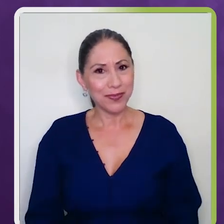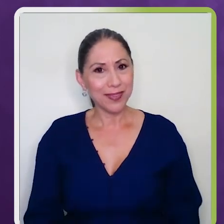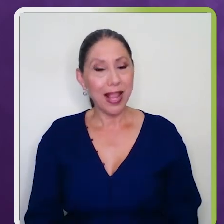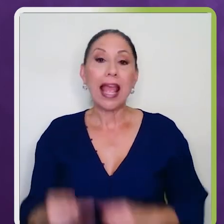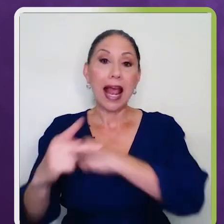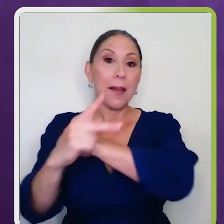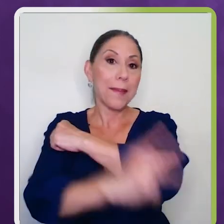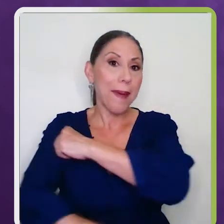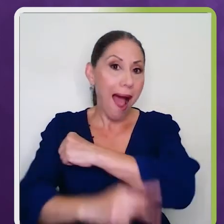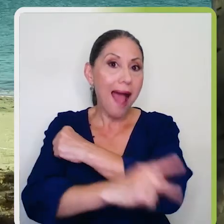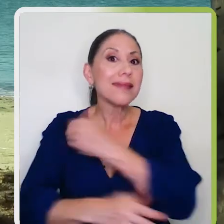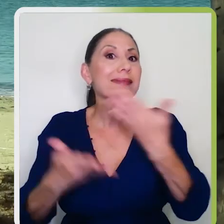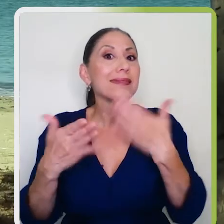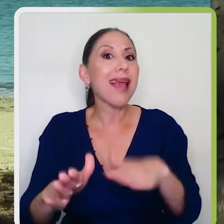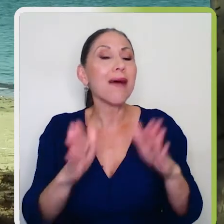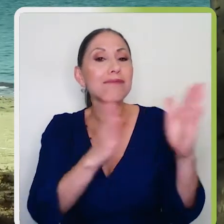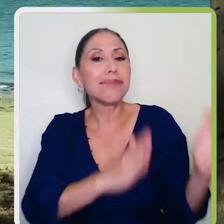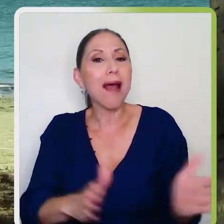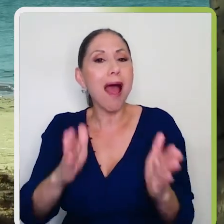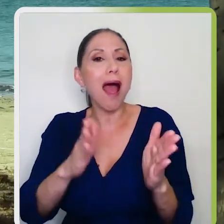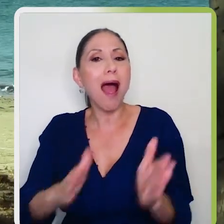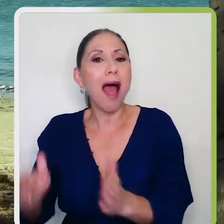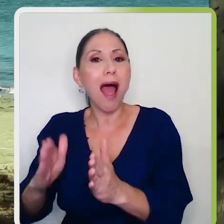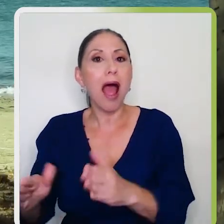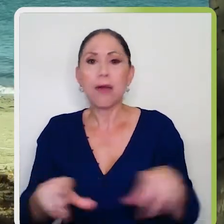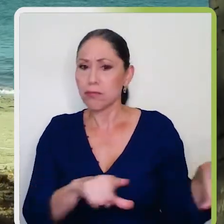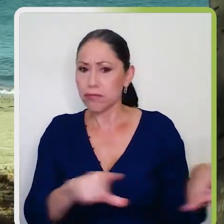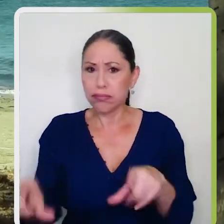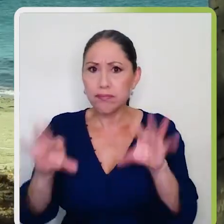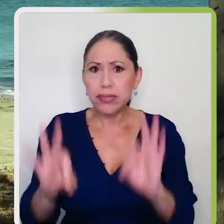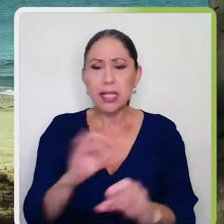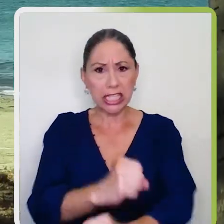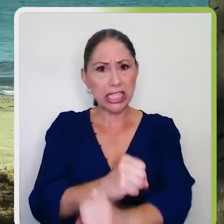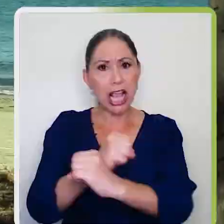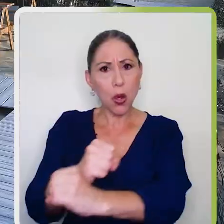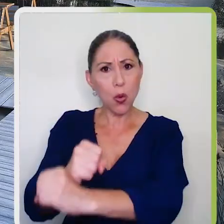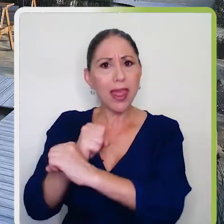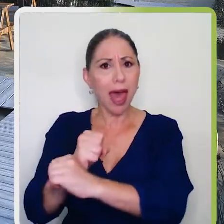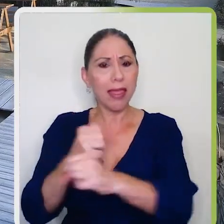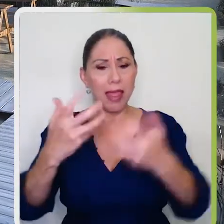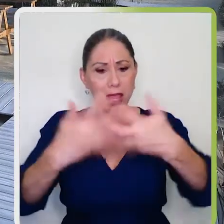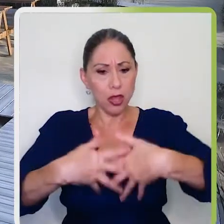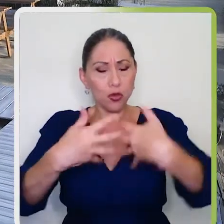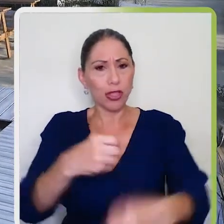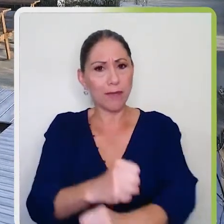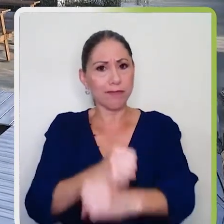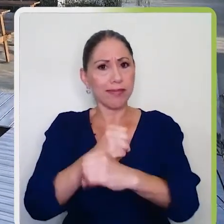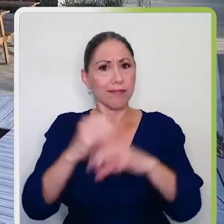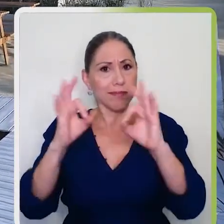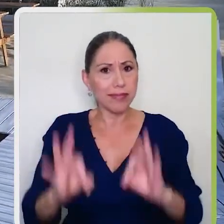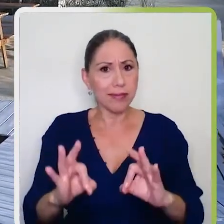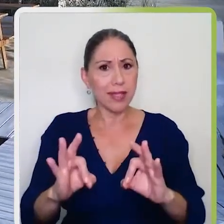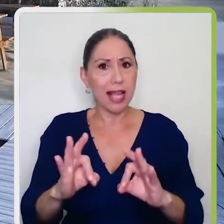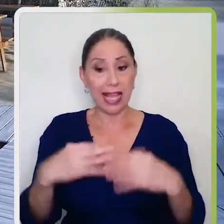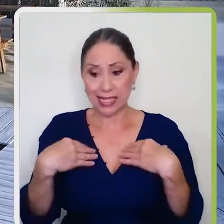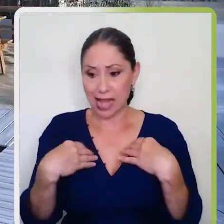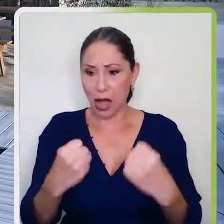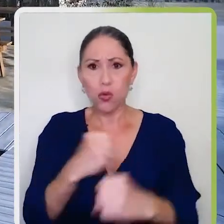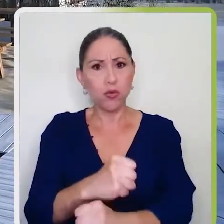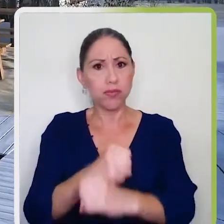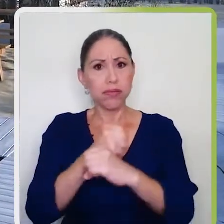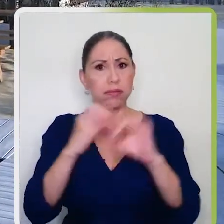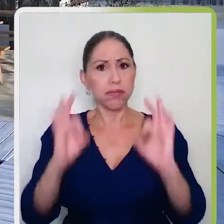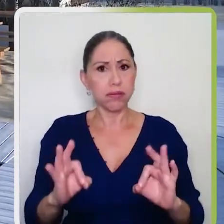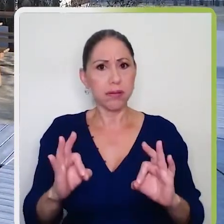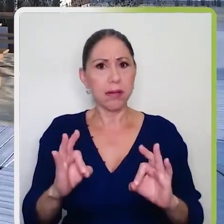hagan, ¿verdad? O sea, el país está preparado en seguridad como industria, en seguridad